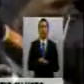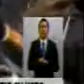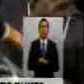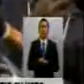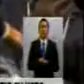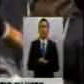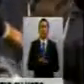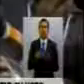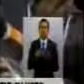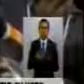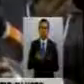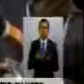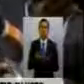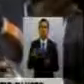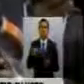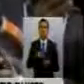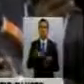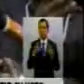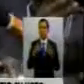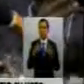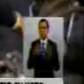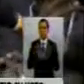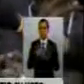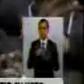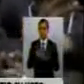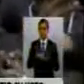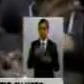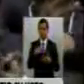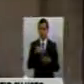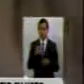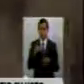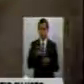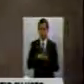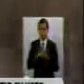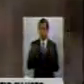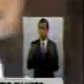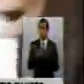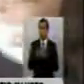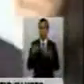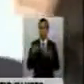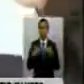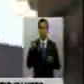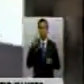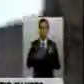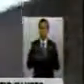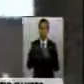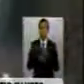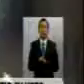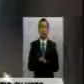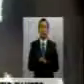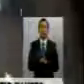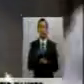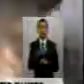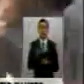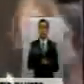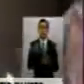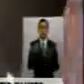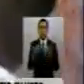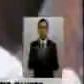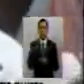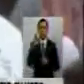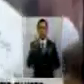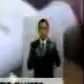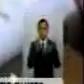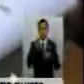Garantizar, estamos intentando. Lo interesante de esto es que tenemos nuevas personas y nueva